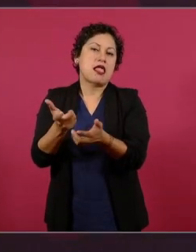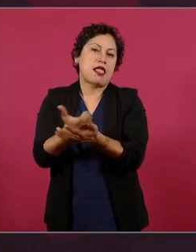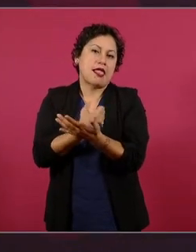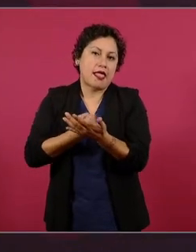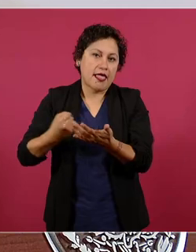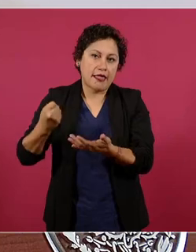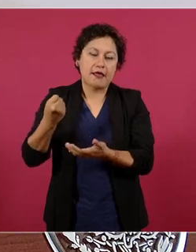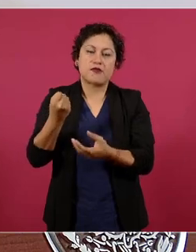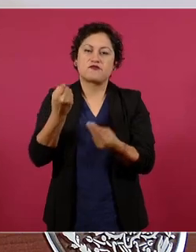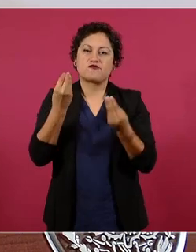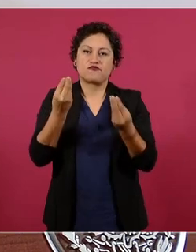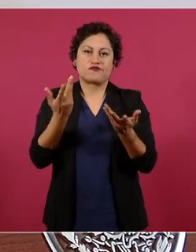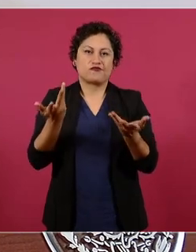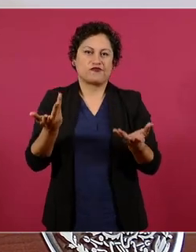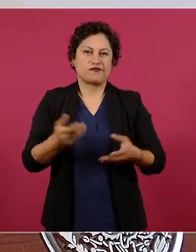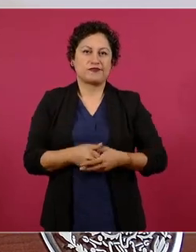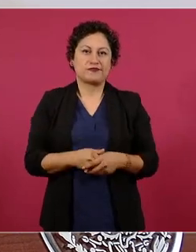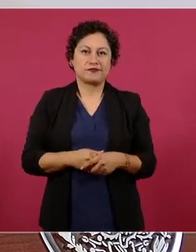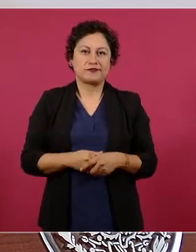de estos